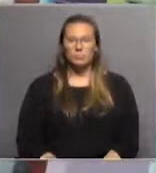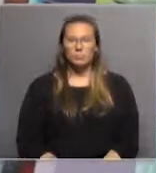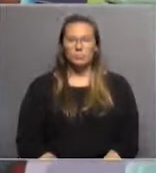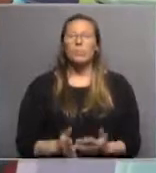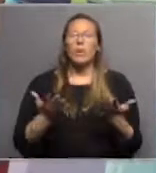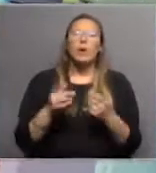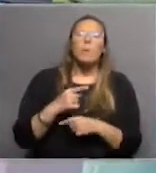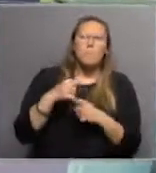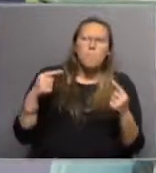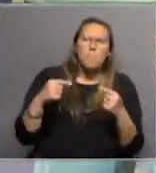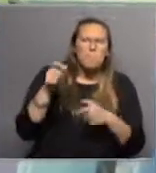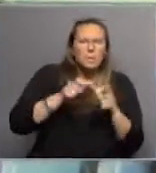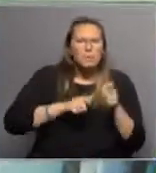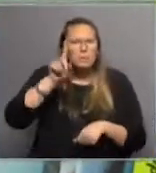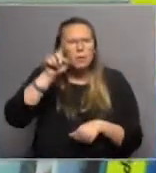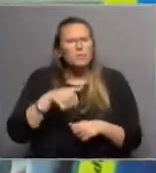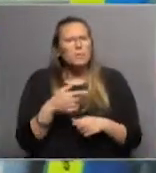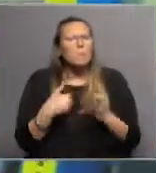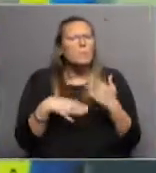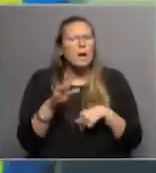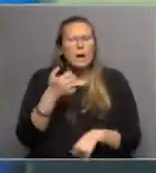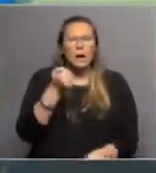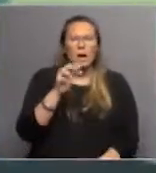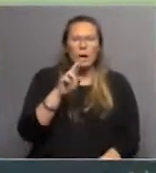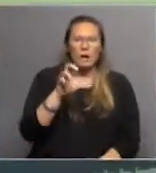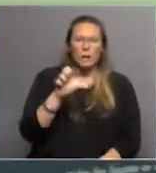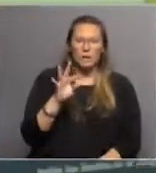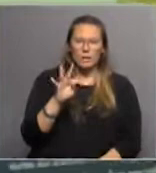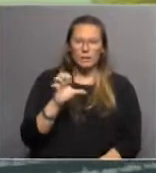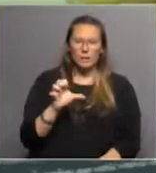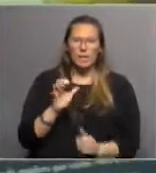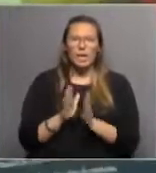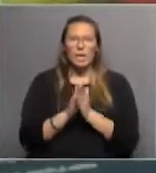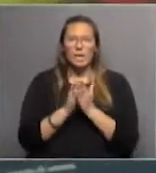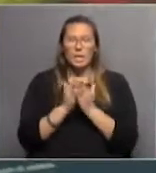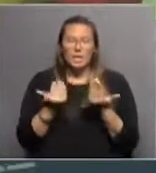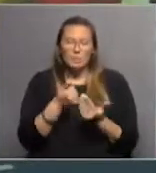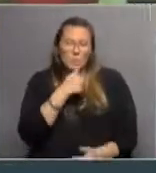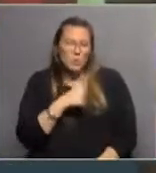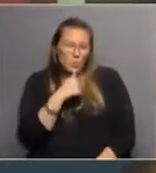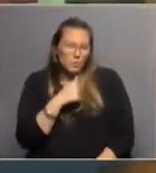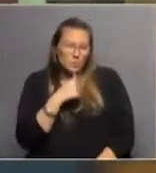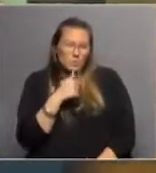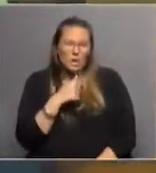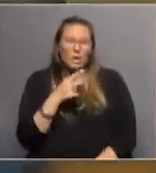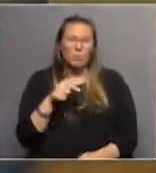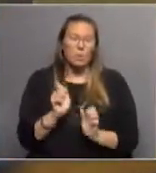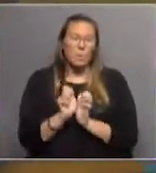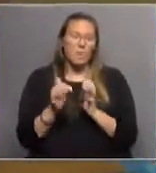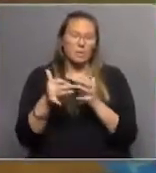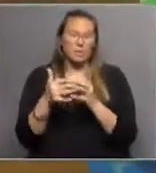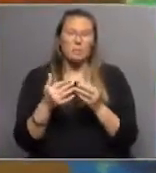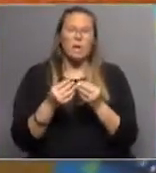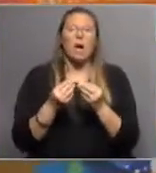¿Qué viene a buscar la gente por acá? Bueno, Areté es una librería principalmente de libros usados, aunque últimamente desde la pandemia estamos